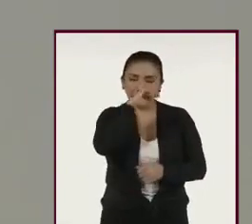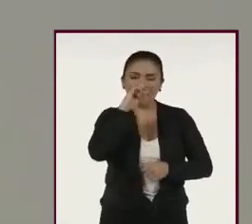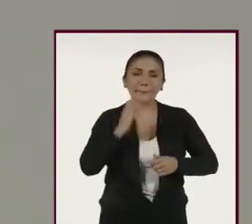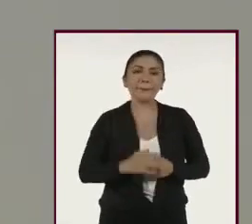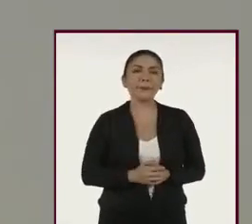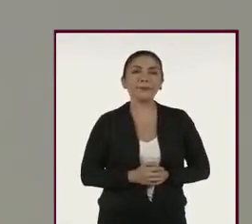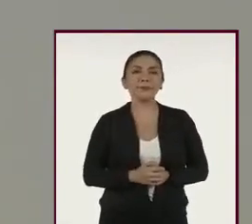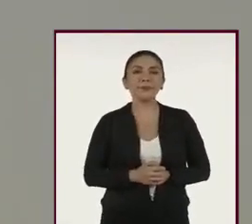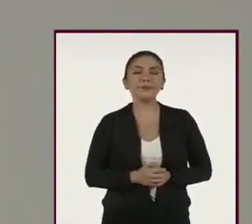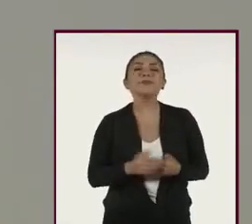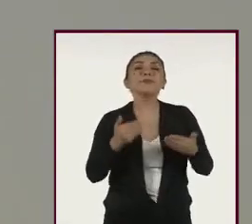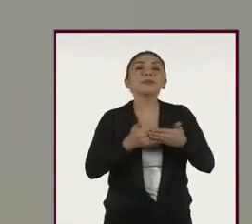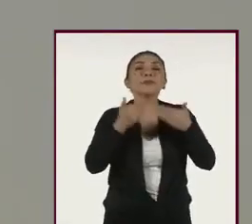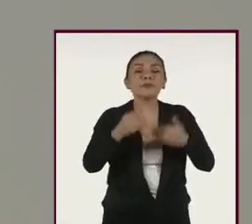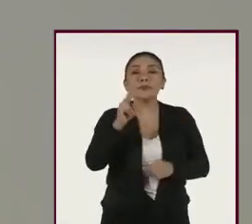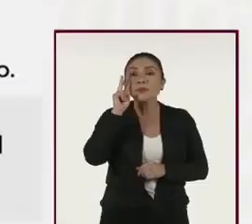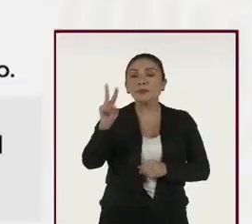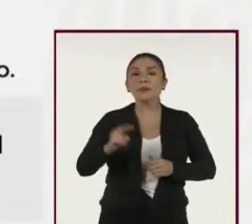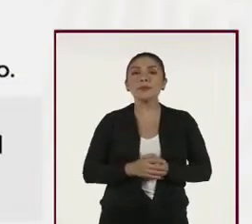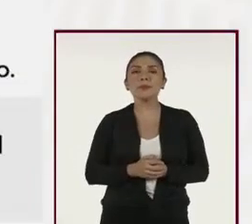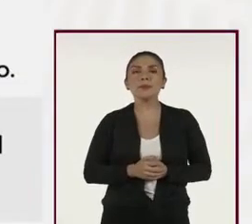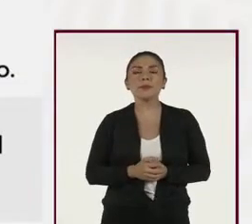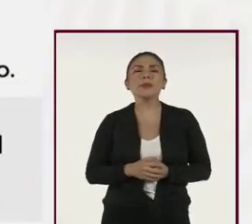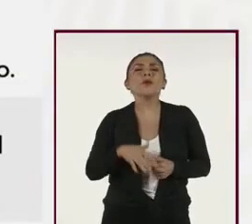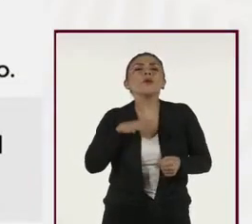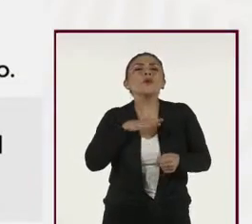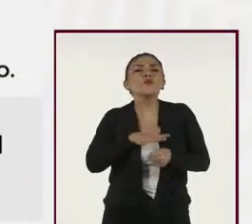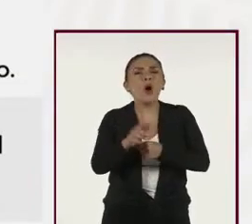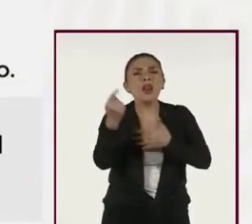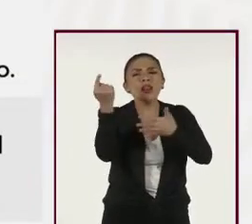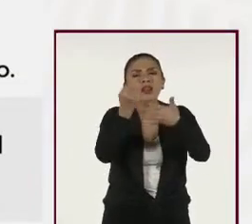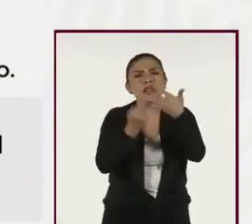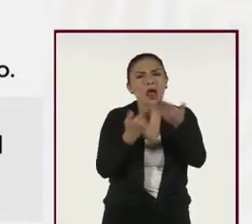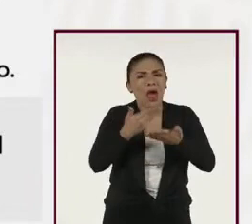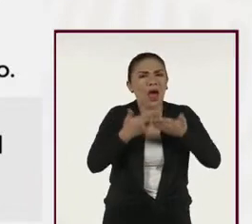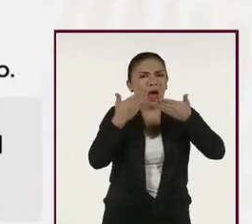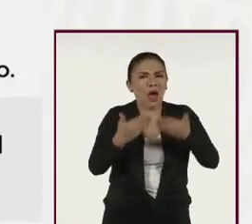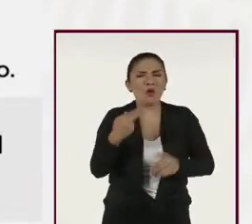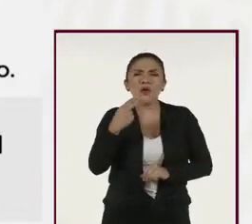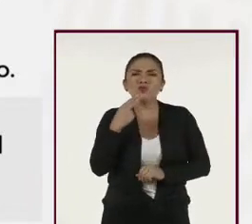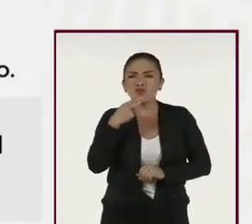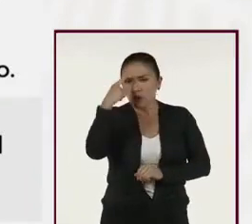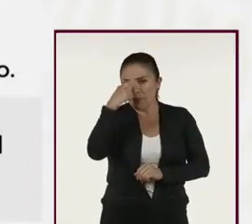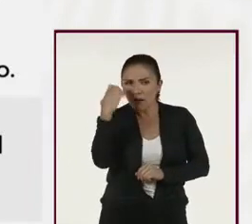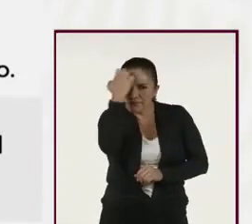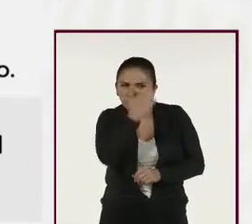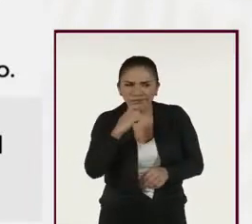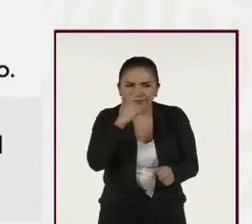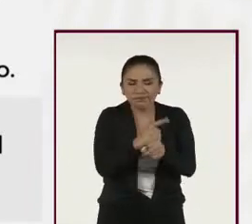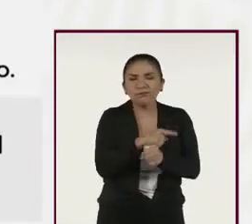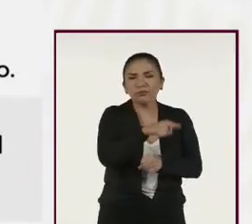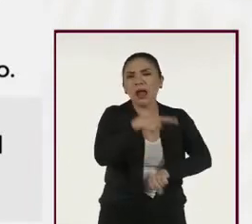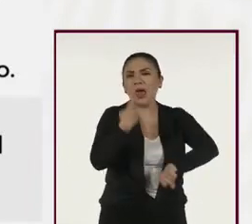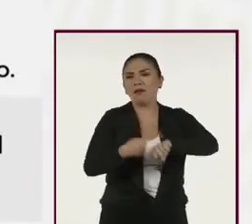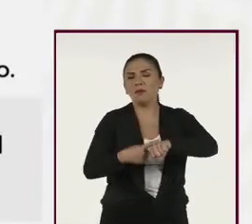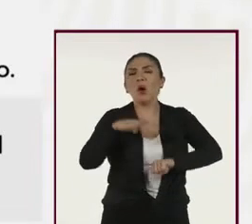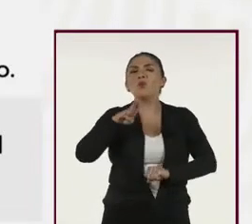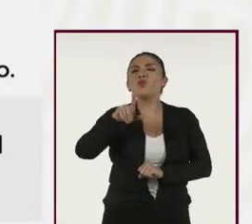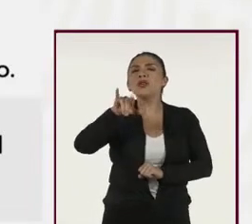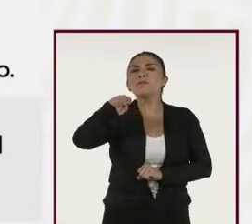Les presento aquí también cuáles son los criterios que utilizamos actualmente para poder hacer el diagnóstico de bulimia y bueno,